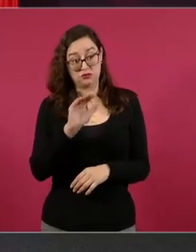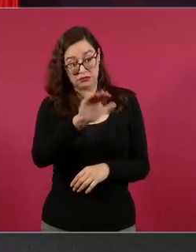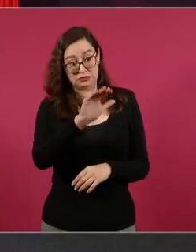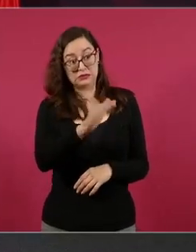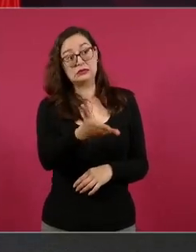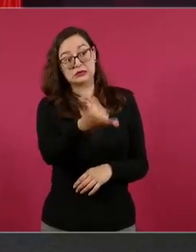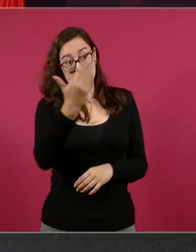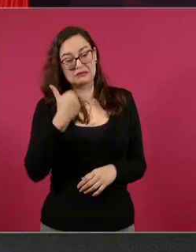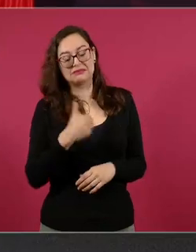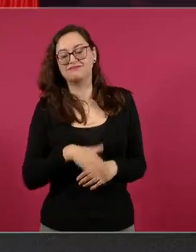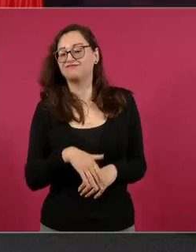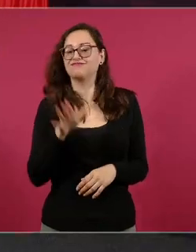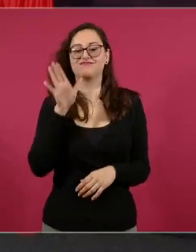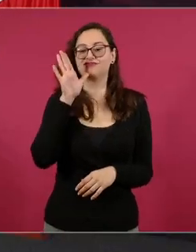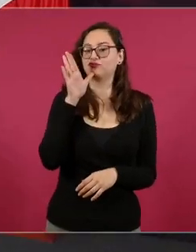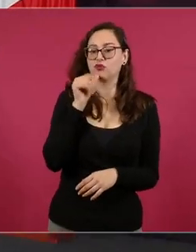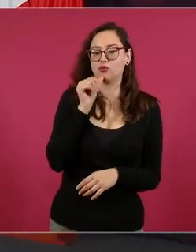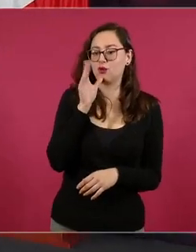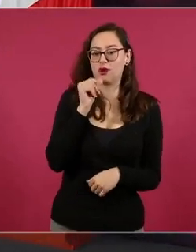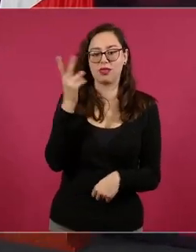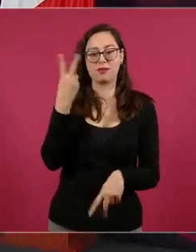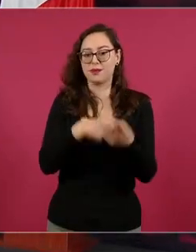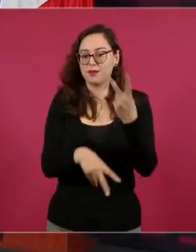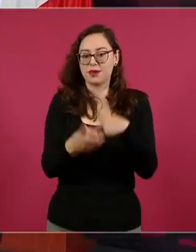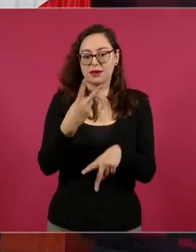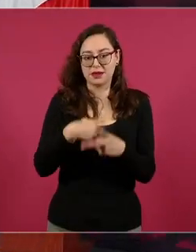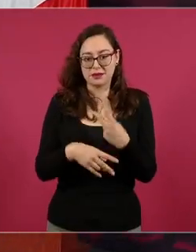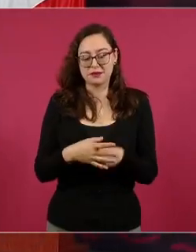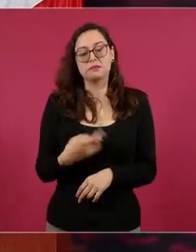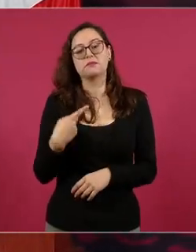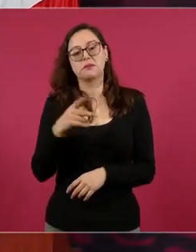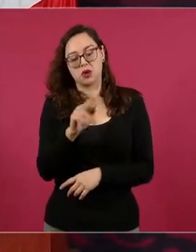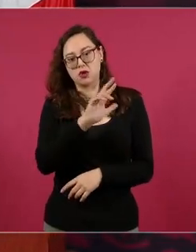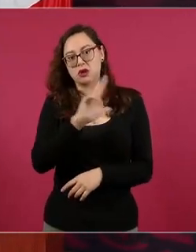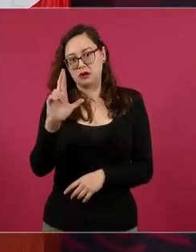homenaje porque ella comenzó la construcción.